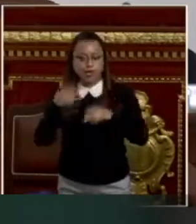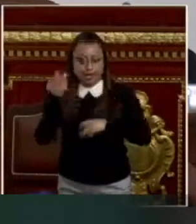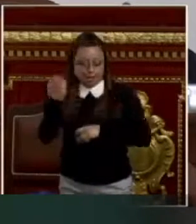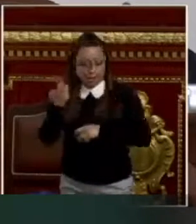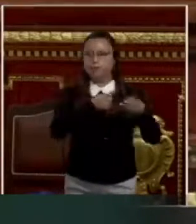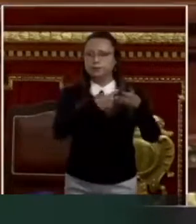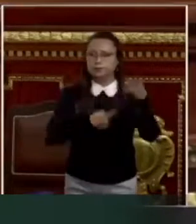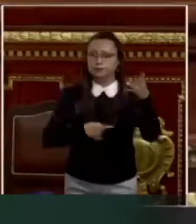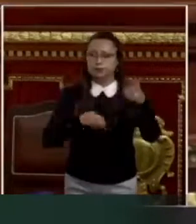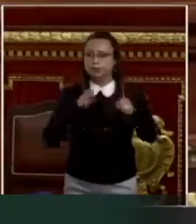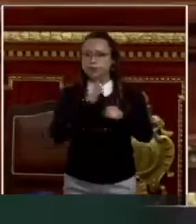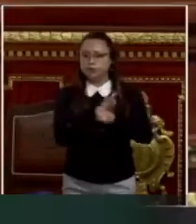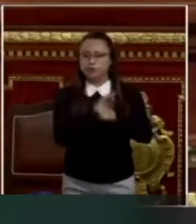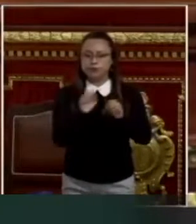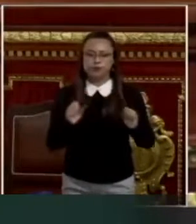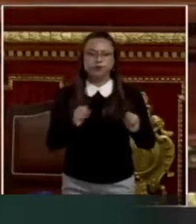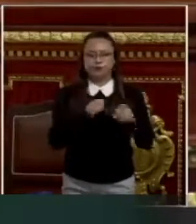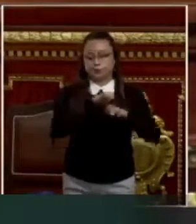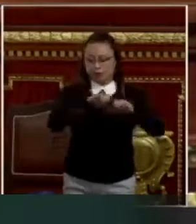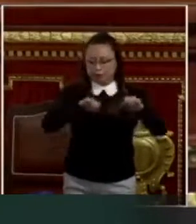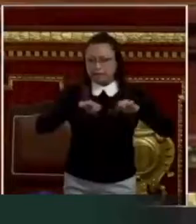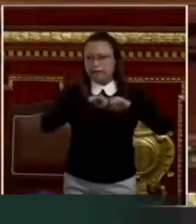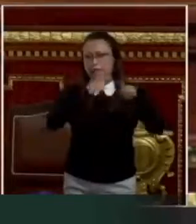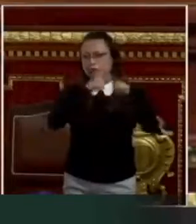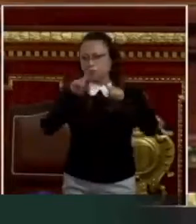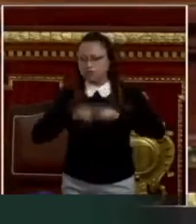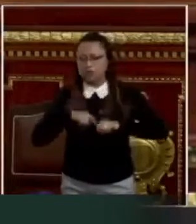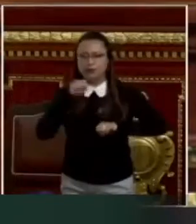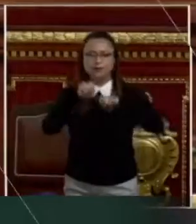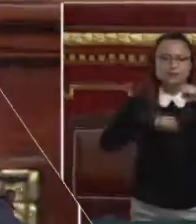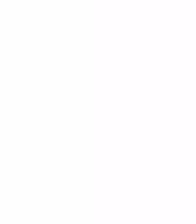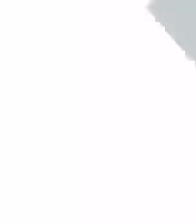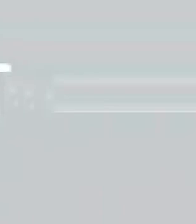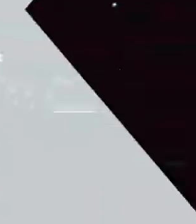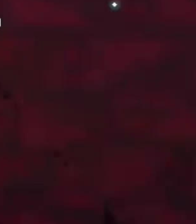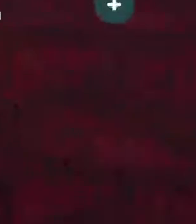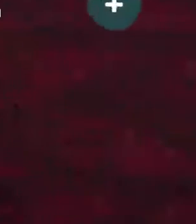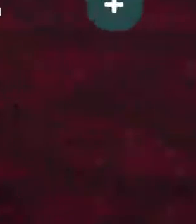para privilegiar la integridad de las personas que usan este medio de transporte.